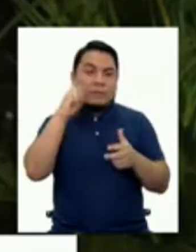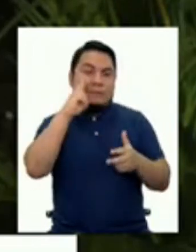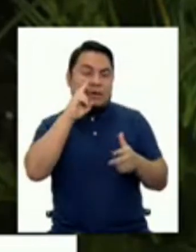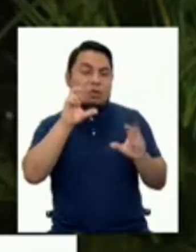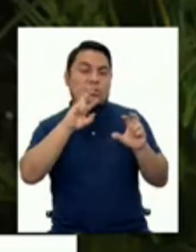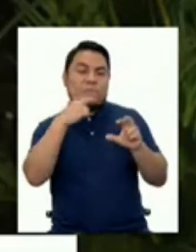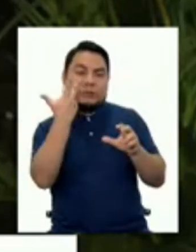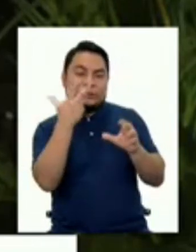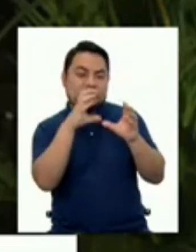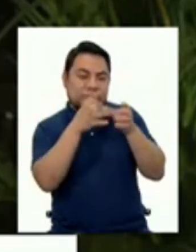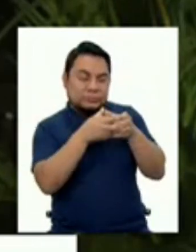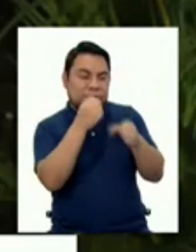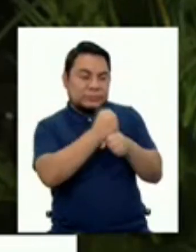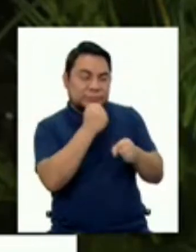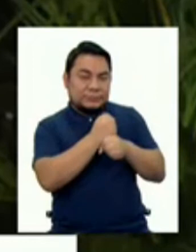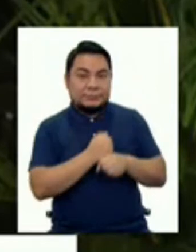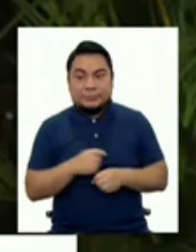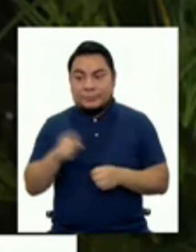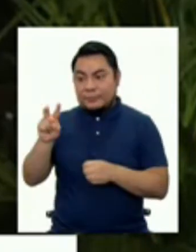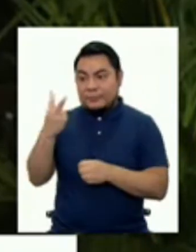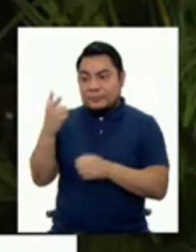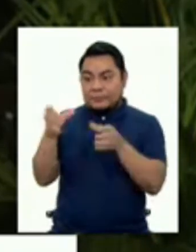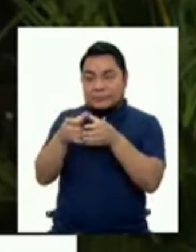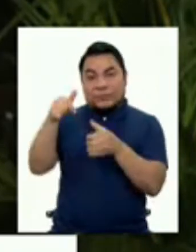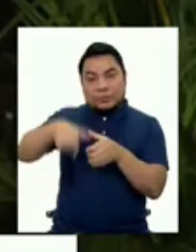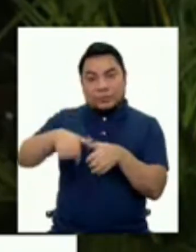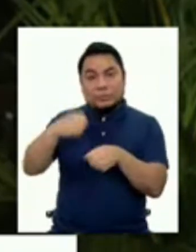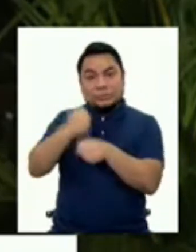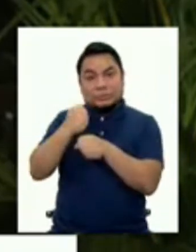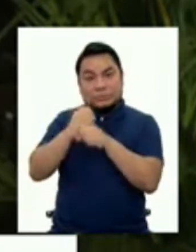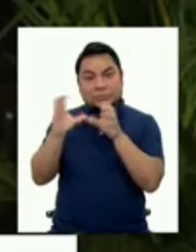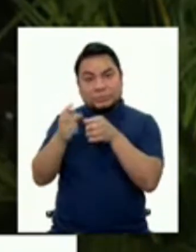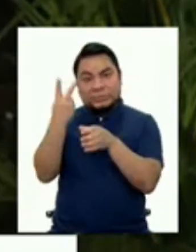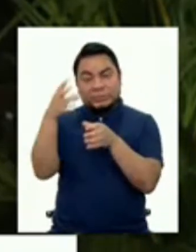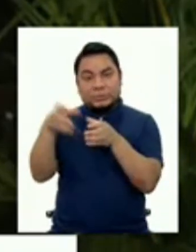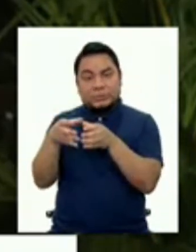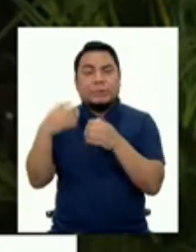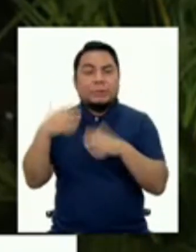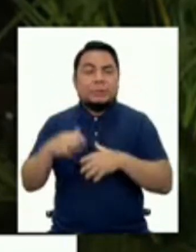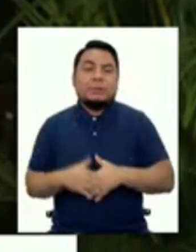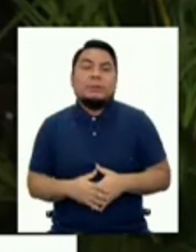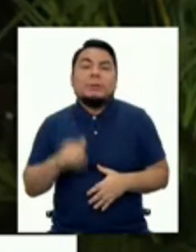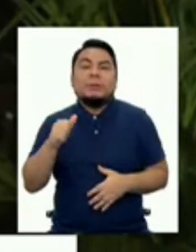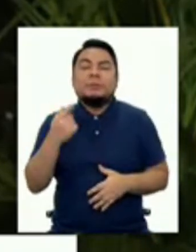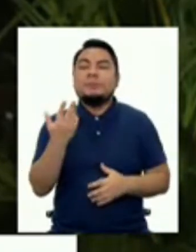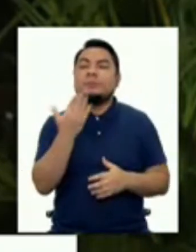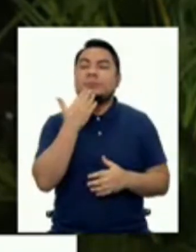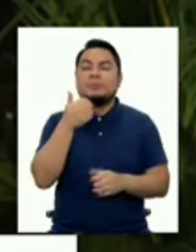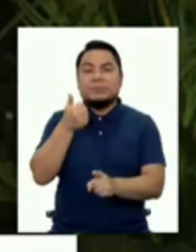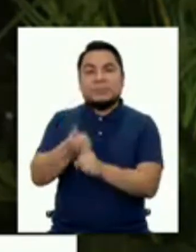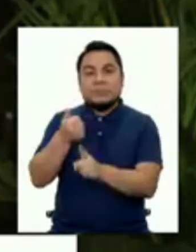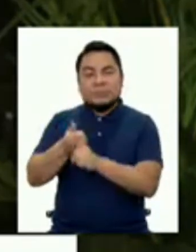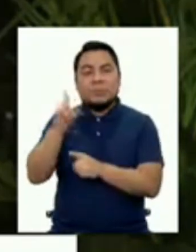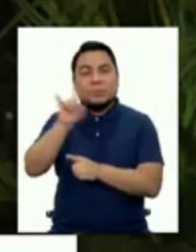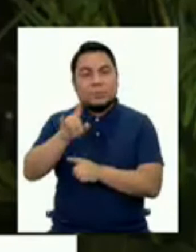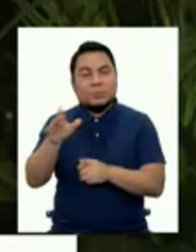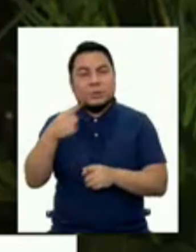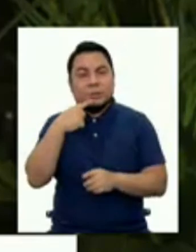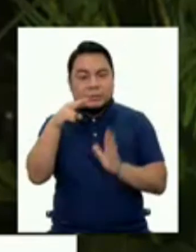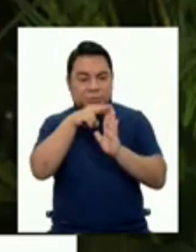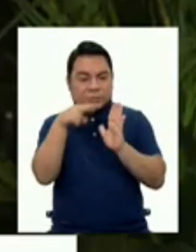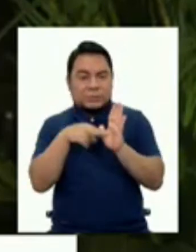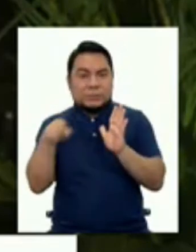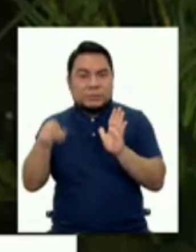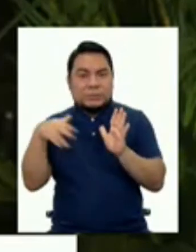comisión. En lo que respecta a la segunda comisión del día de hoy, él ha presentado una dispensa como corresponde y es usual y lo permiten los